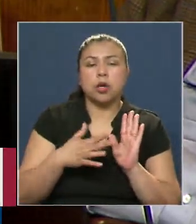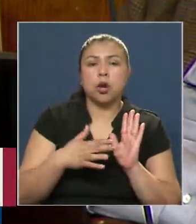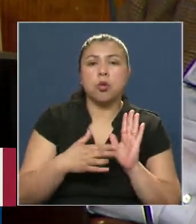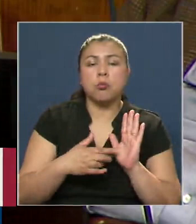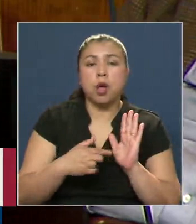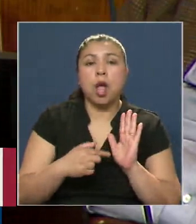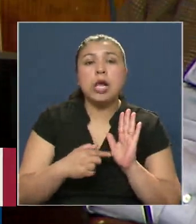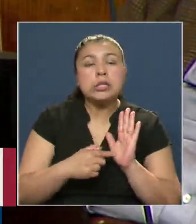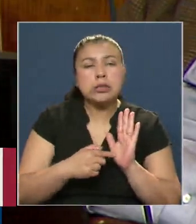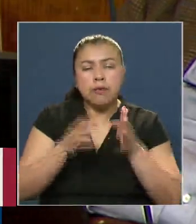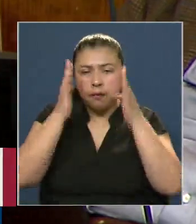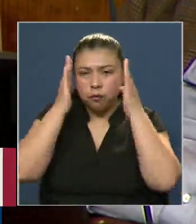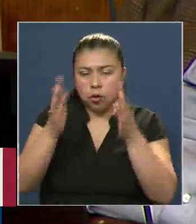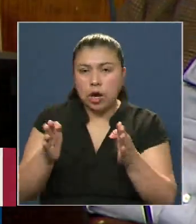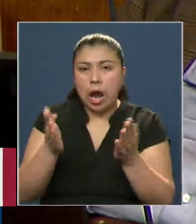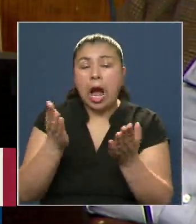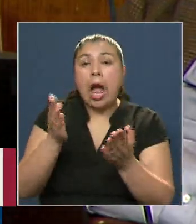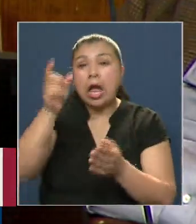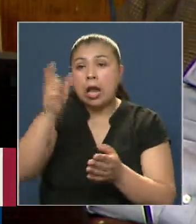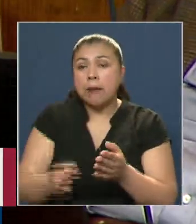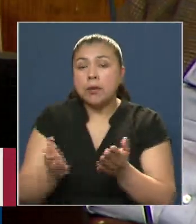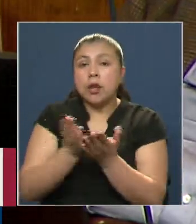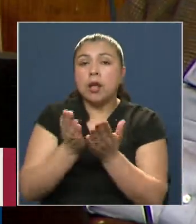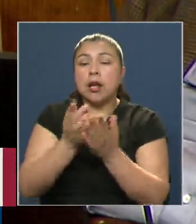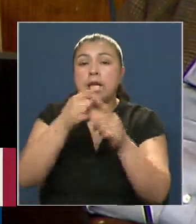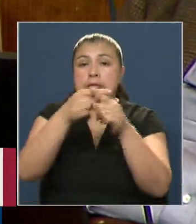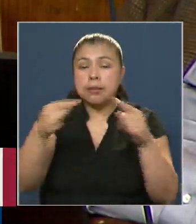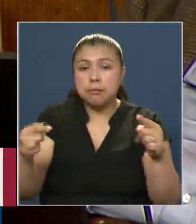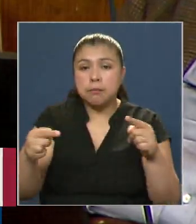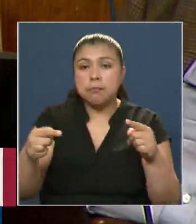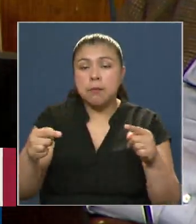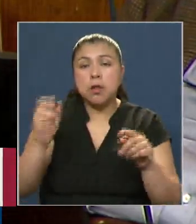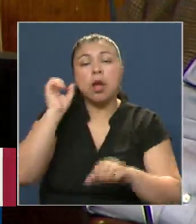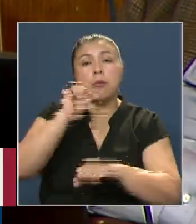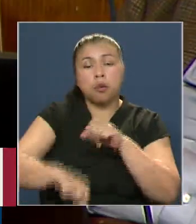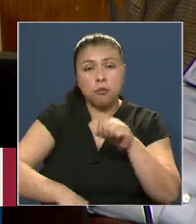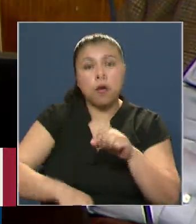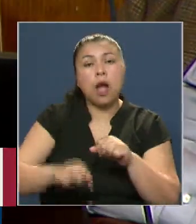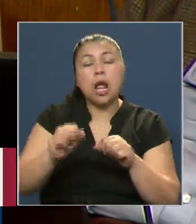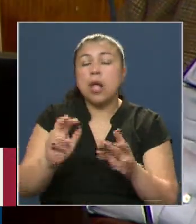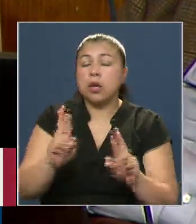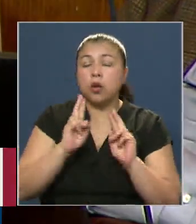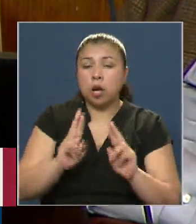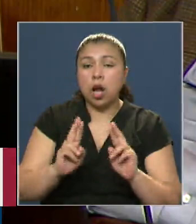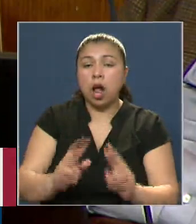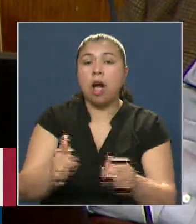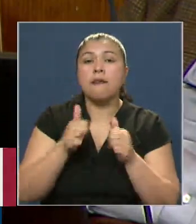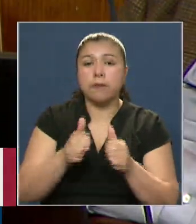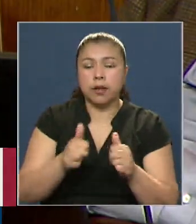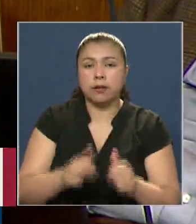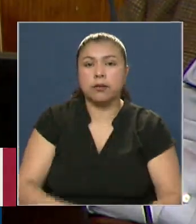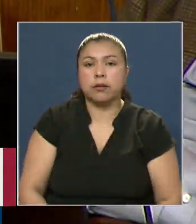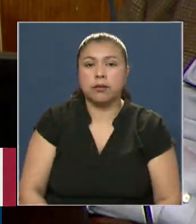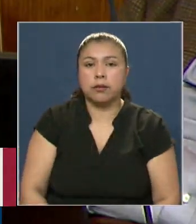acento en la clase media. Lo vamos a aprobar, pero con la esperanza de que todo salga bien.